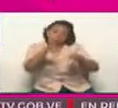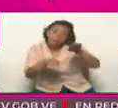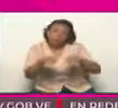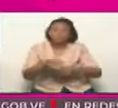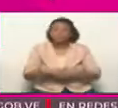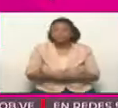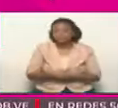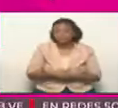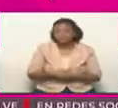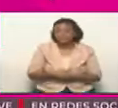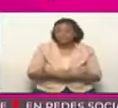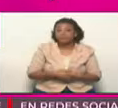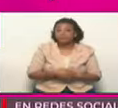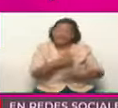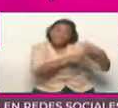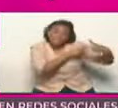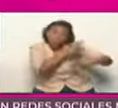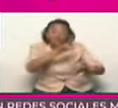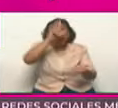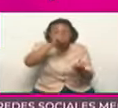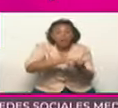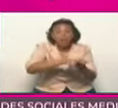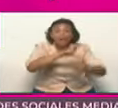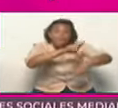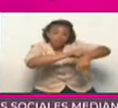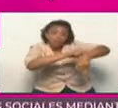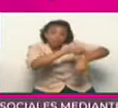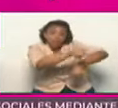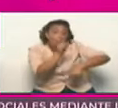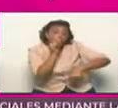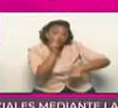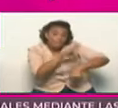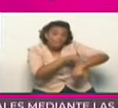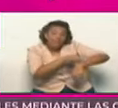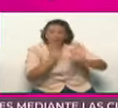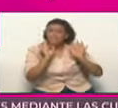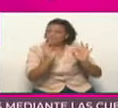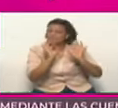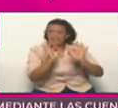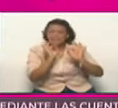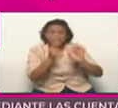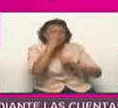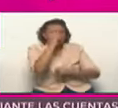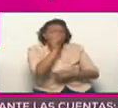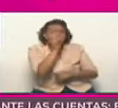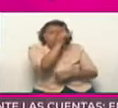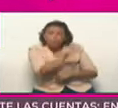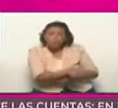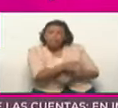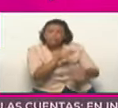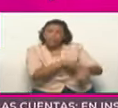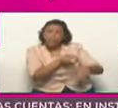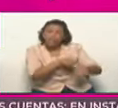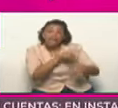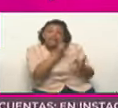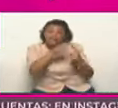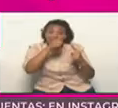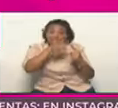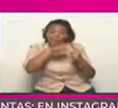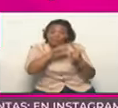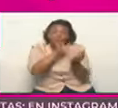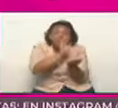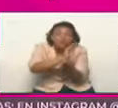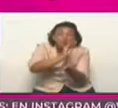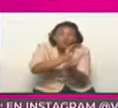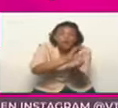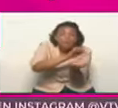otra. El doctor Luis Freites, aquí a mi lado, es el especialista en este tipo de cultivos